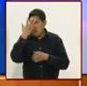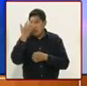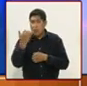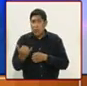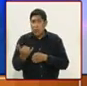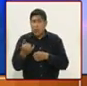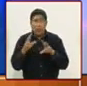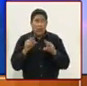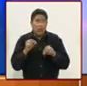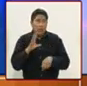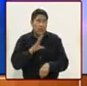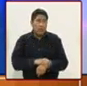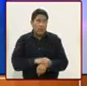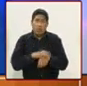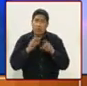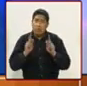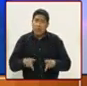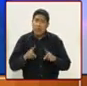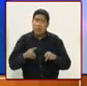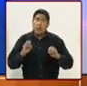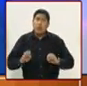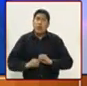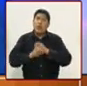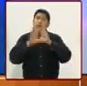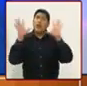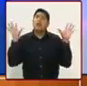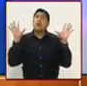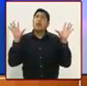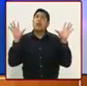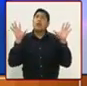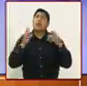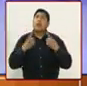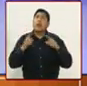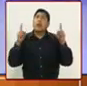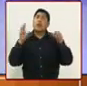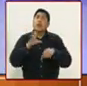no se ha prendido a estas personas que claramente las víctimas han logrado identificar. Y mientras...